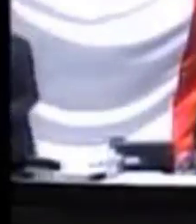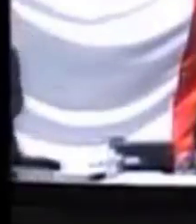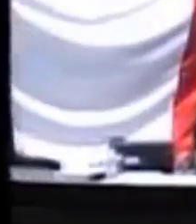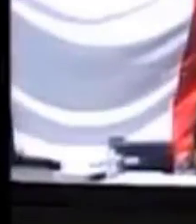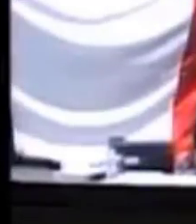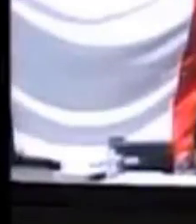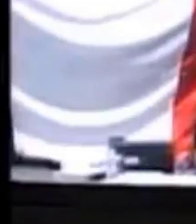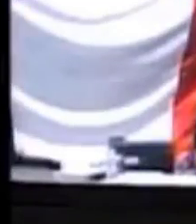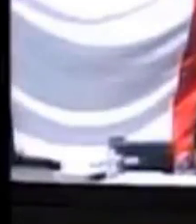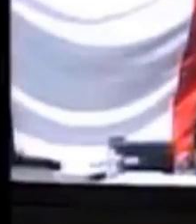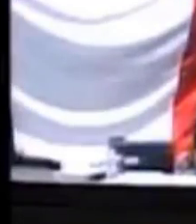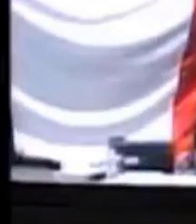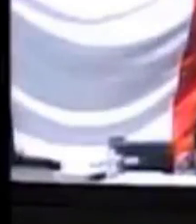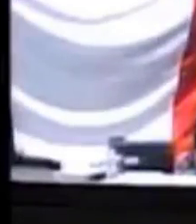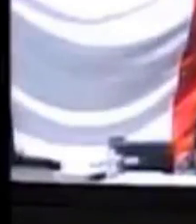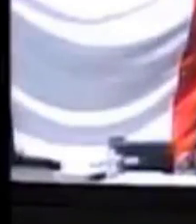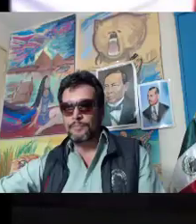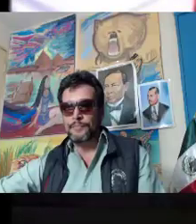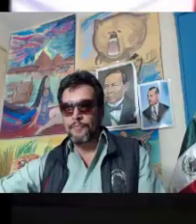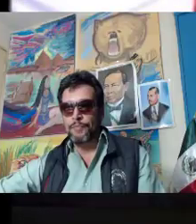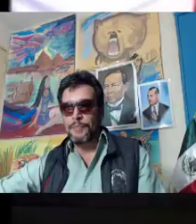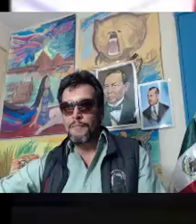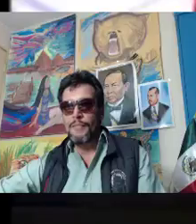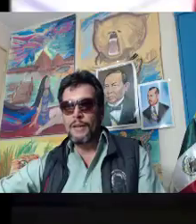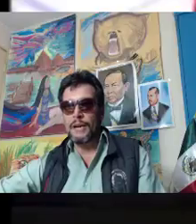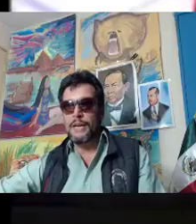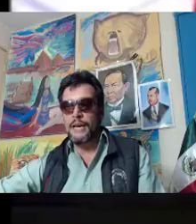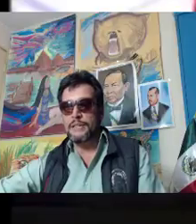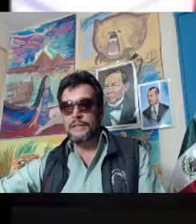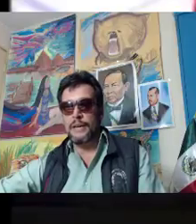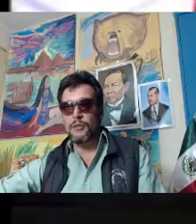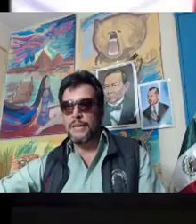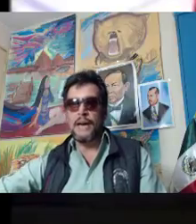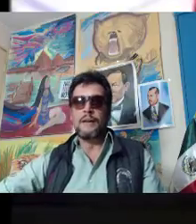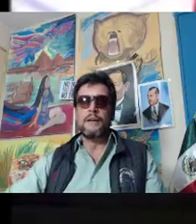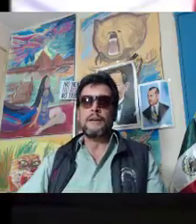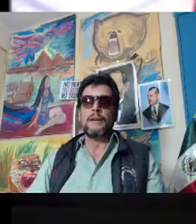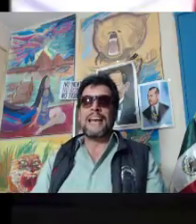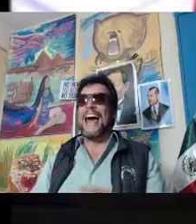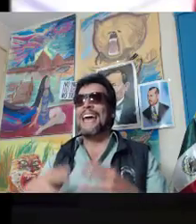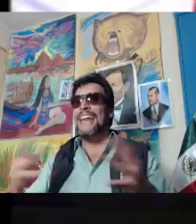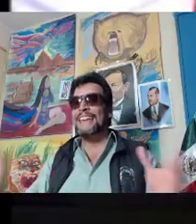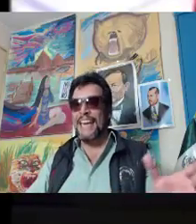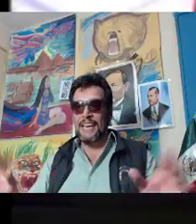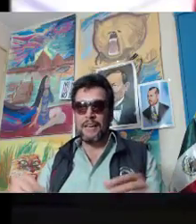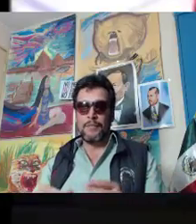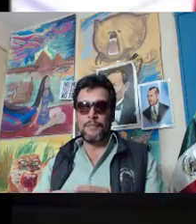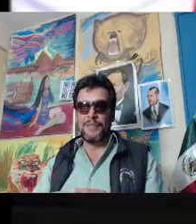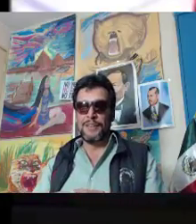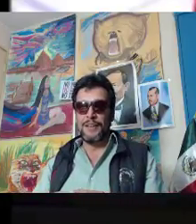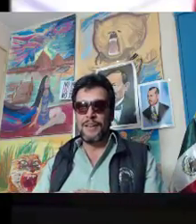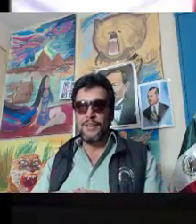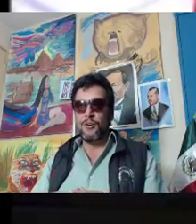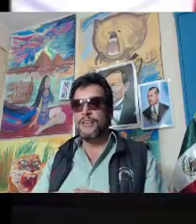forma parte de... Con la venia de la presidencia. Y aquí, la gente,